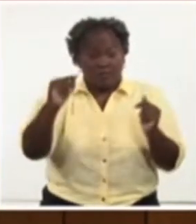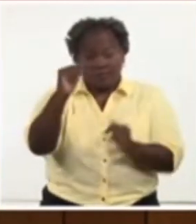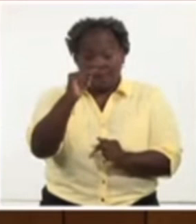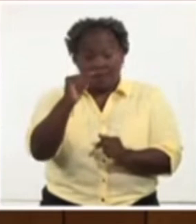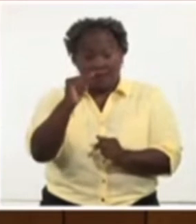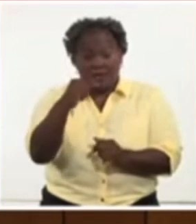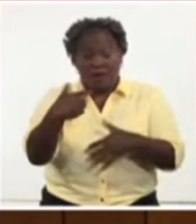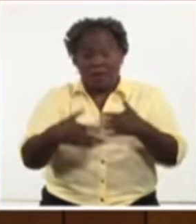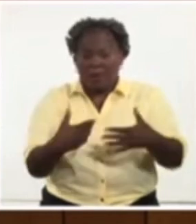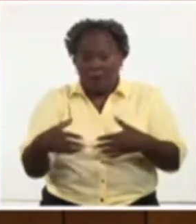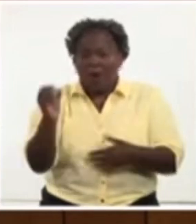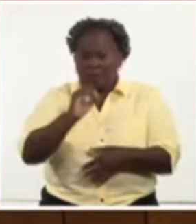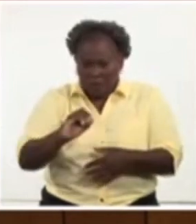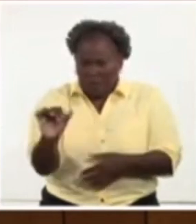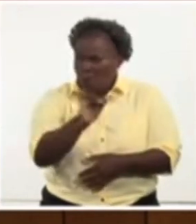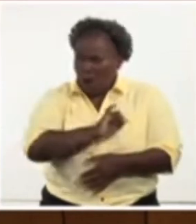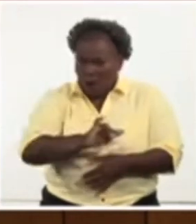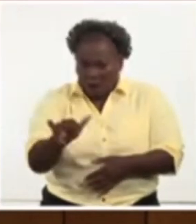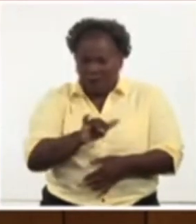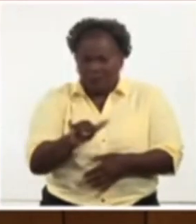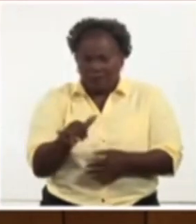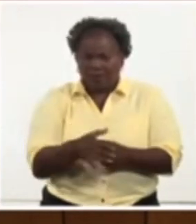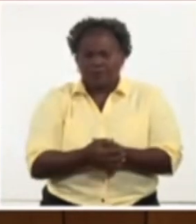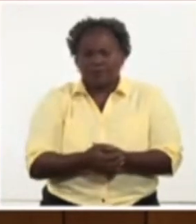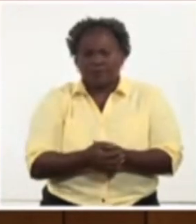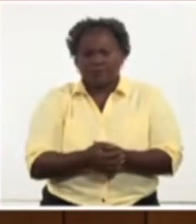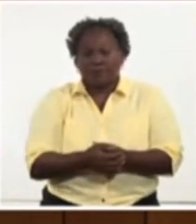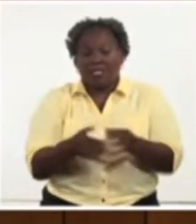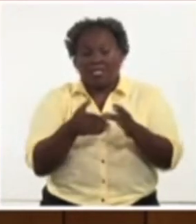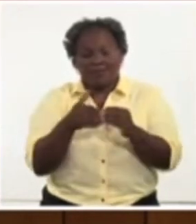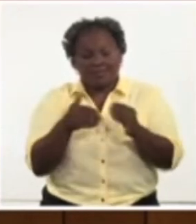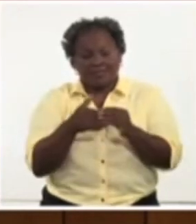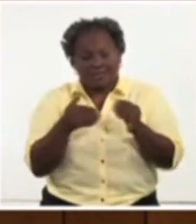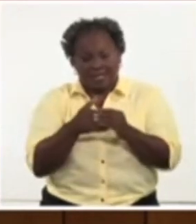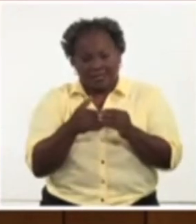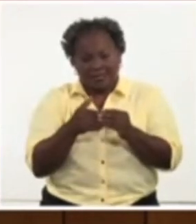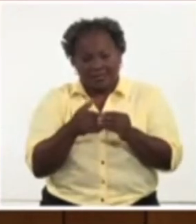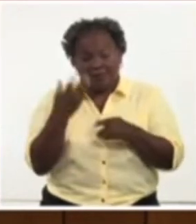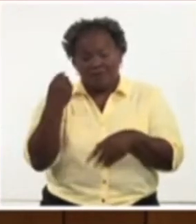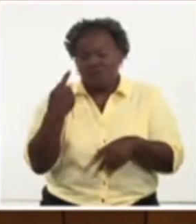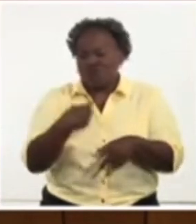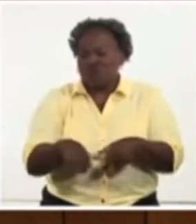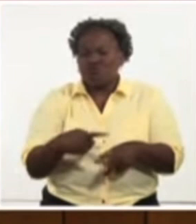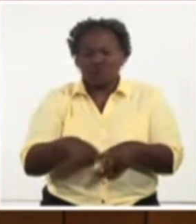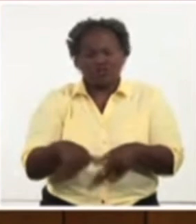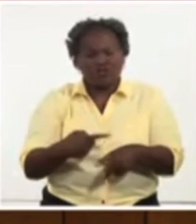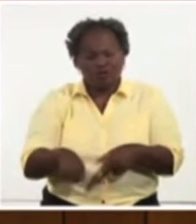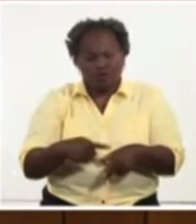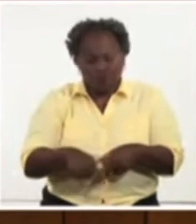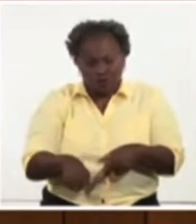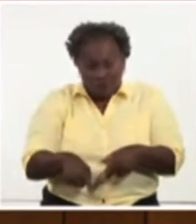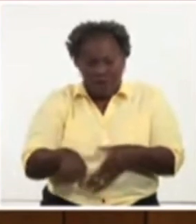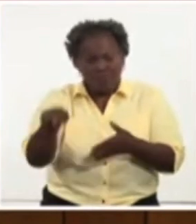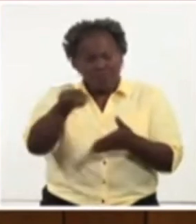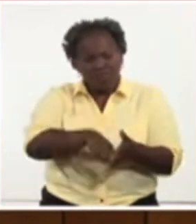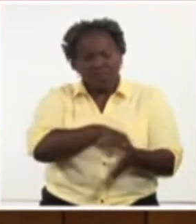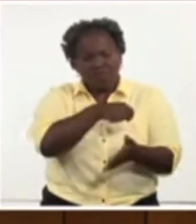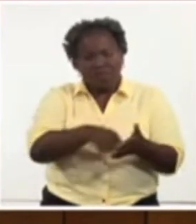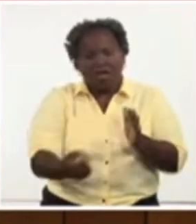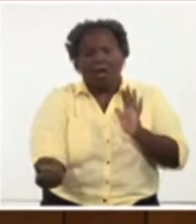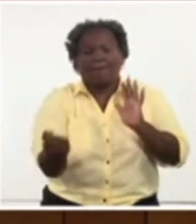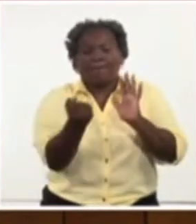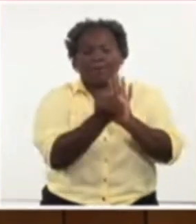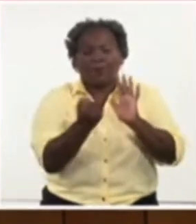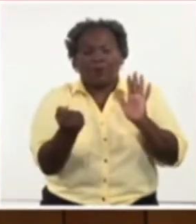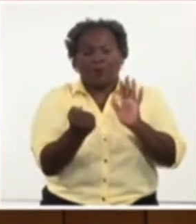allá de nuestros problemas organizativos es la divisa muchas cosas hemos las tenemos previstas aprobadas